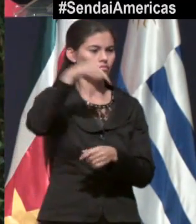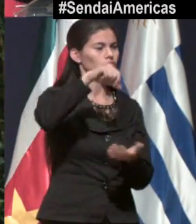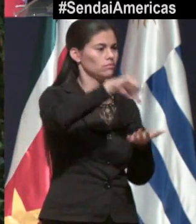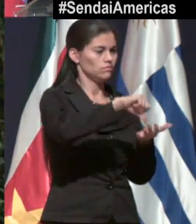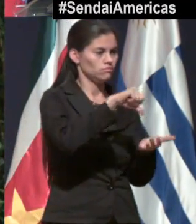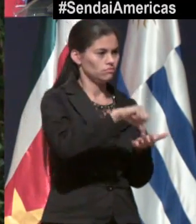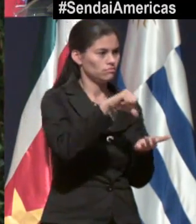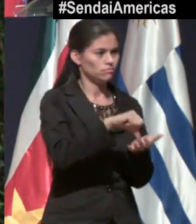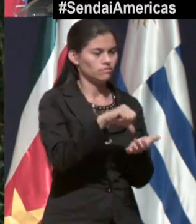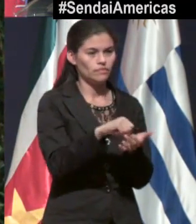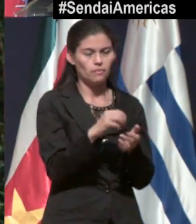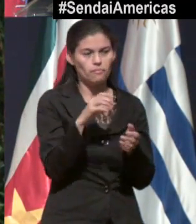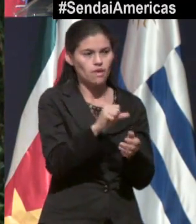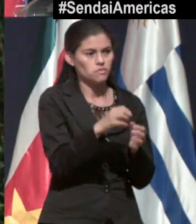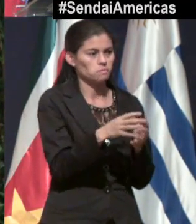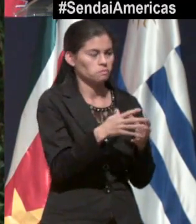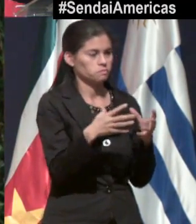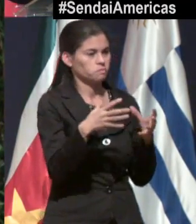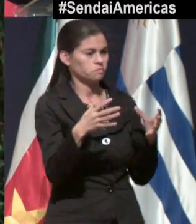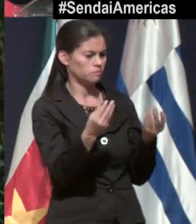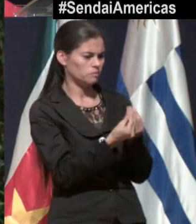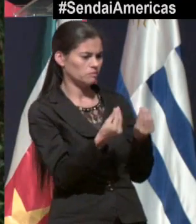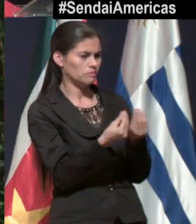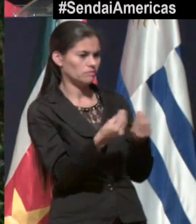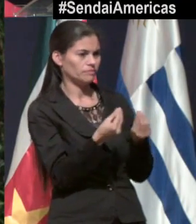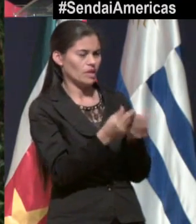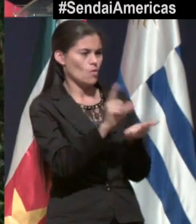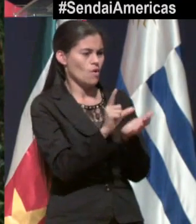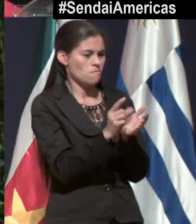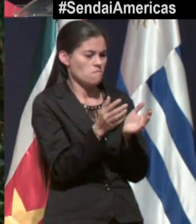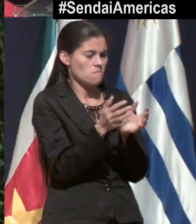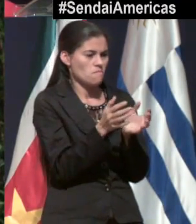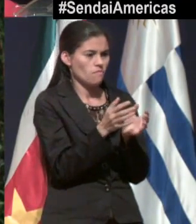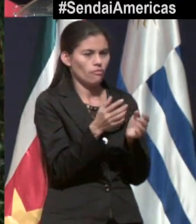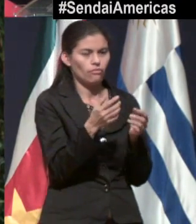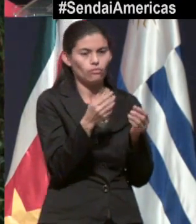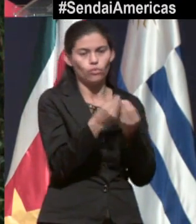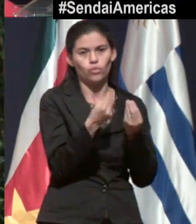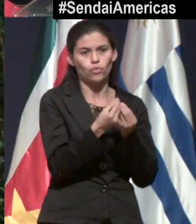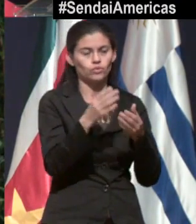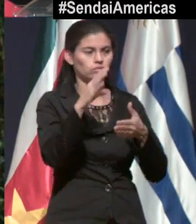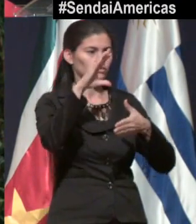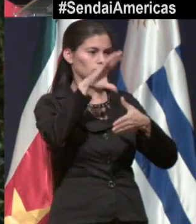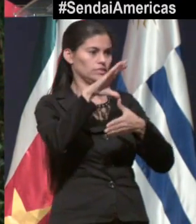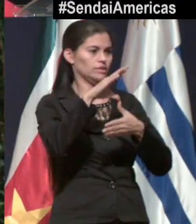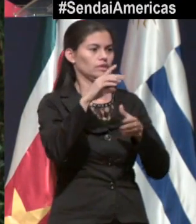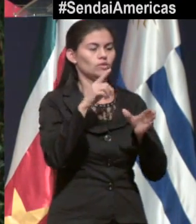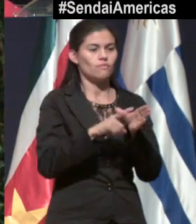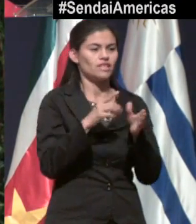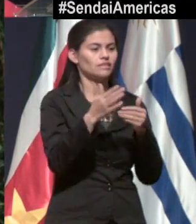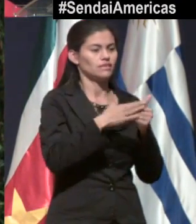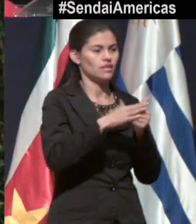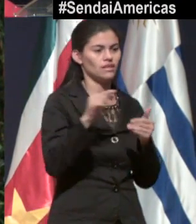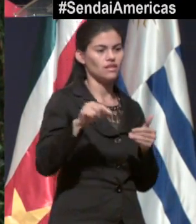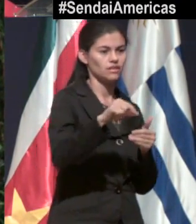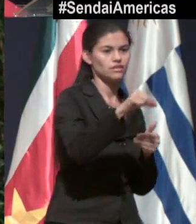y una tendencia creciente, y donde la mayoría de 600 millones de habitantes en Latinoamérica vive en zonas costeras